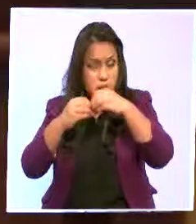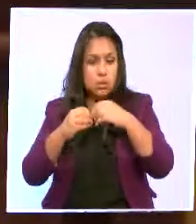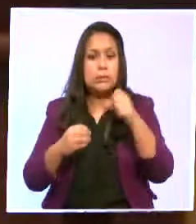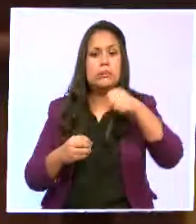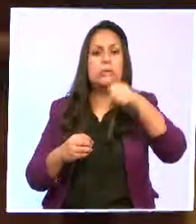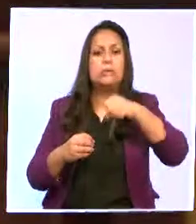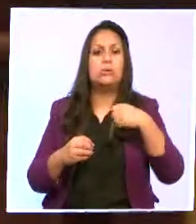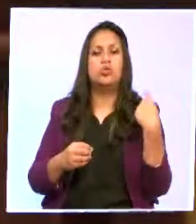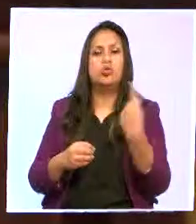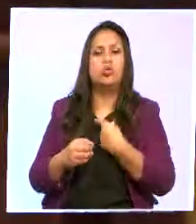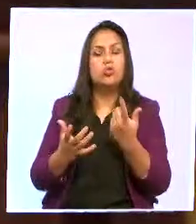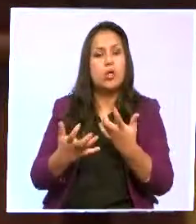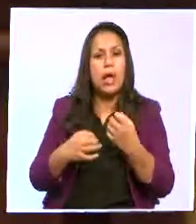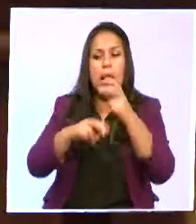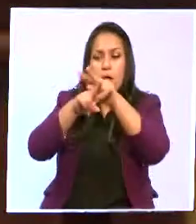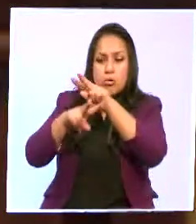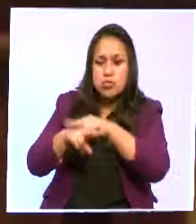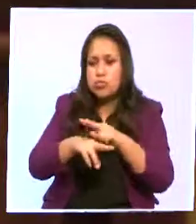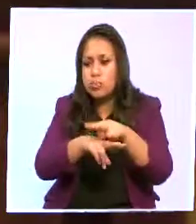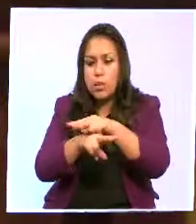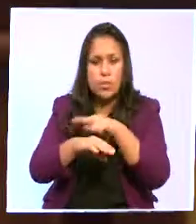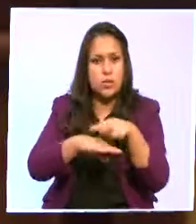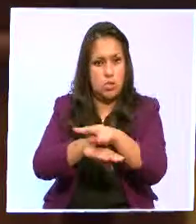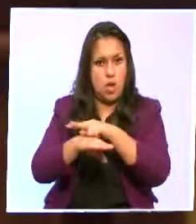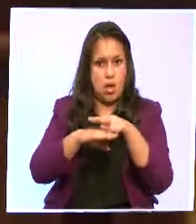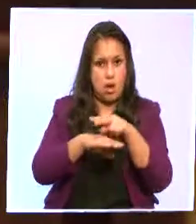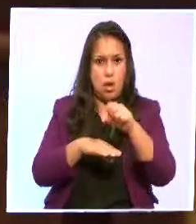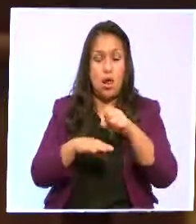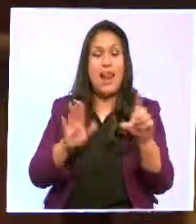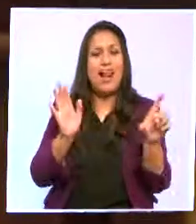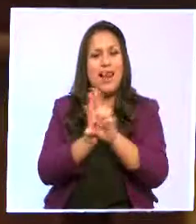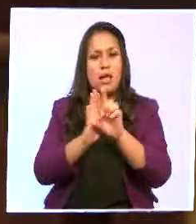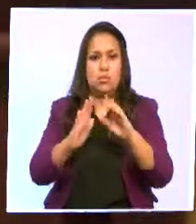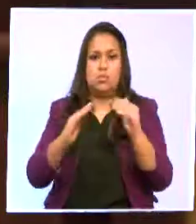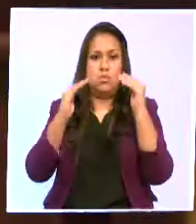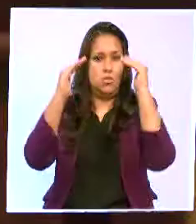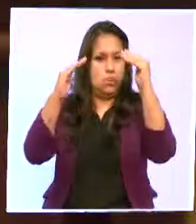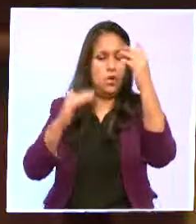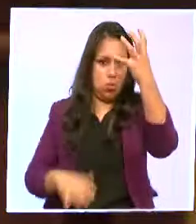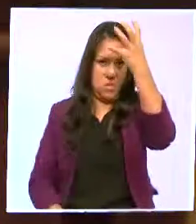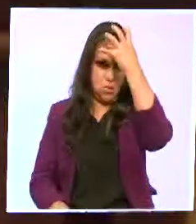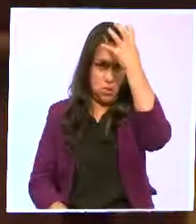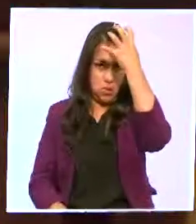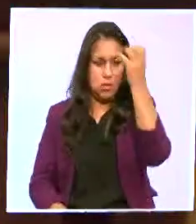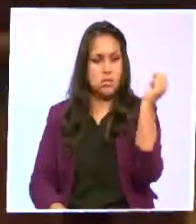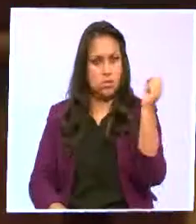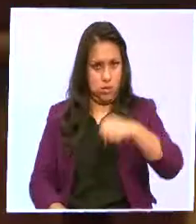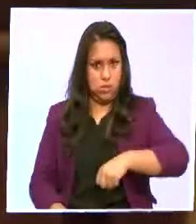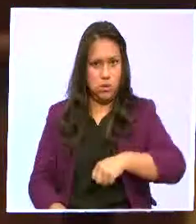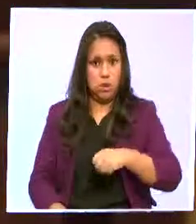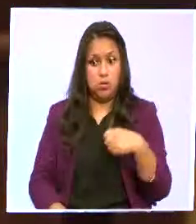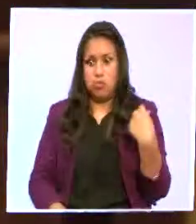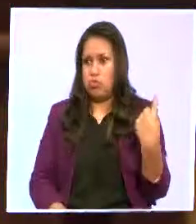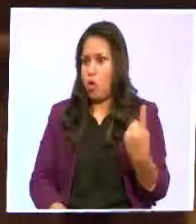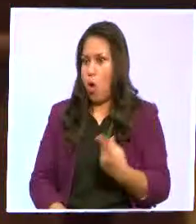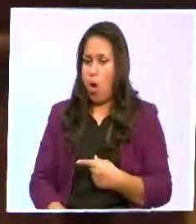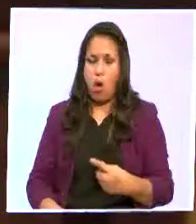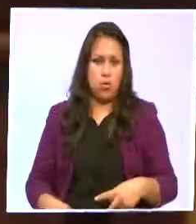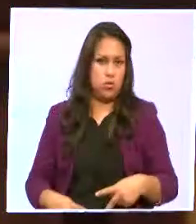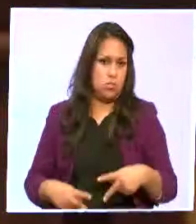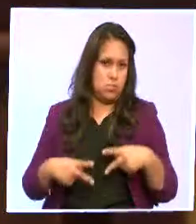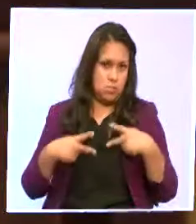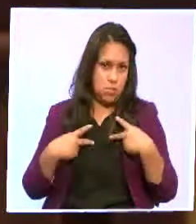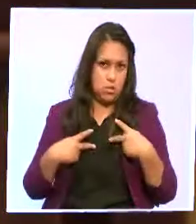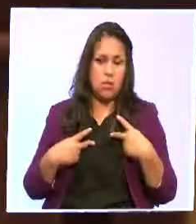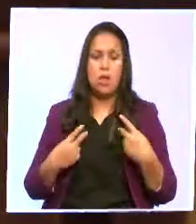de fiscalización a la ley orgánica de educación superior todos vivimos esta esta ley en las casas en los hogares en las familias